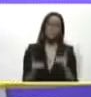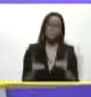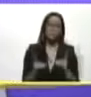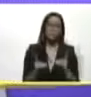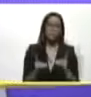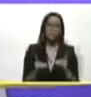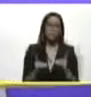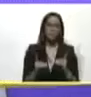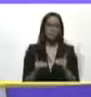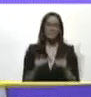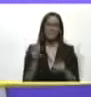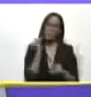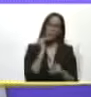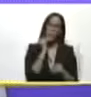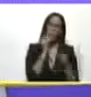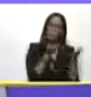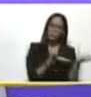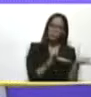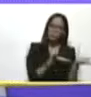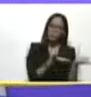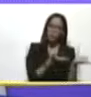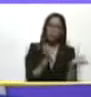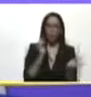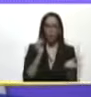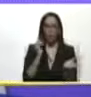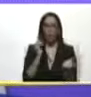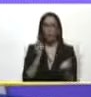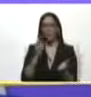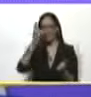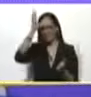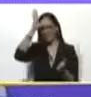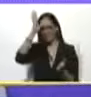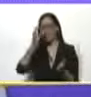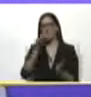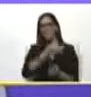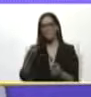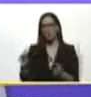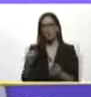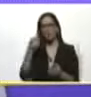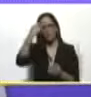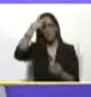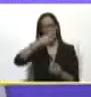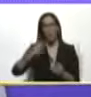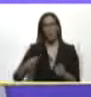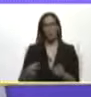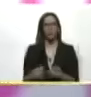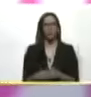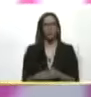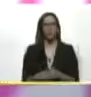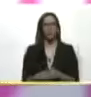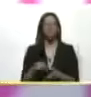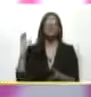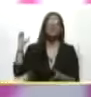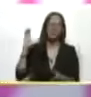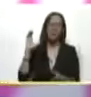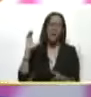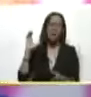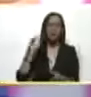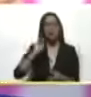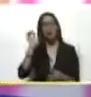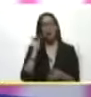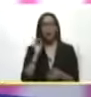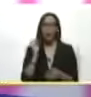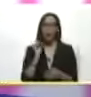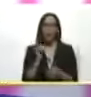si los pataruco o el gallo fino del pueblo si la patria o